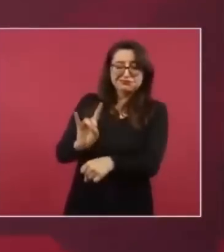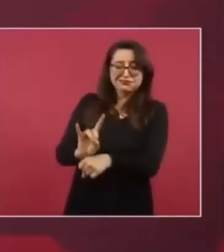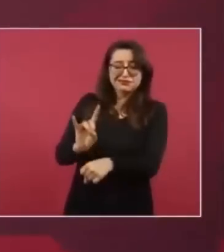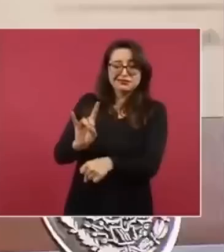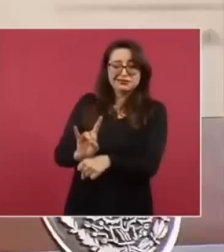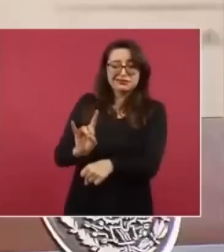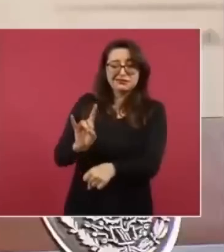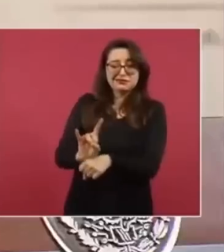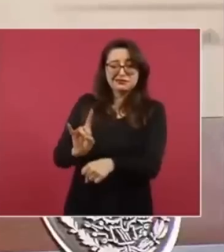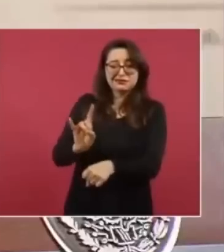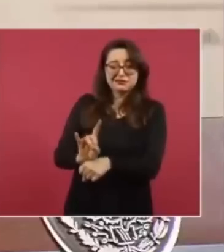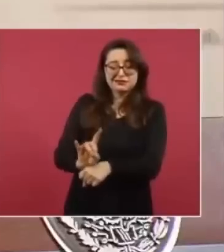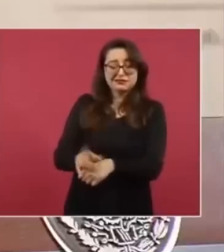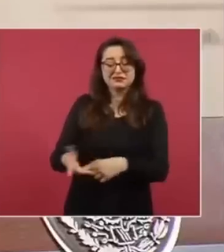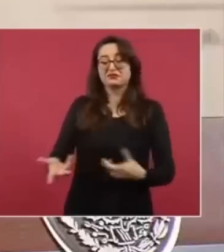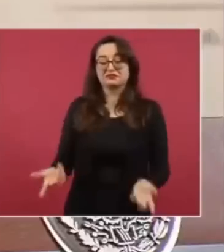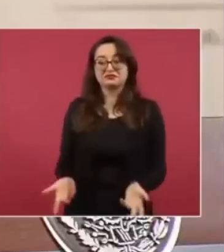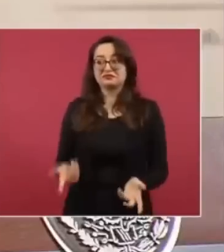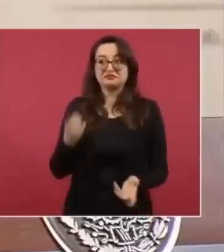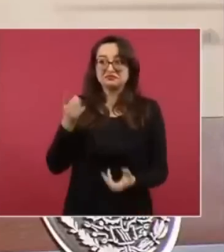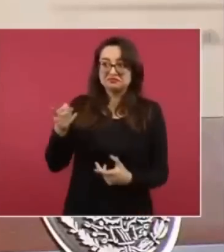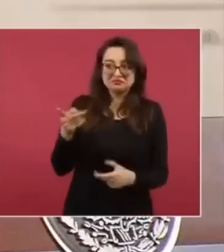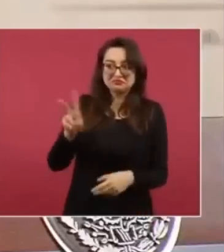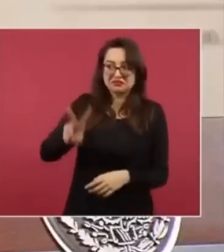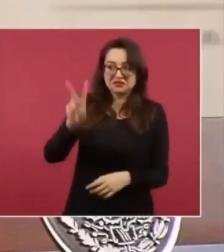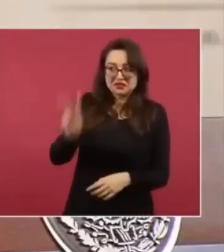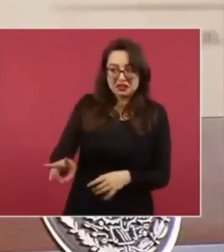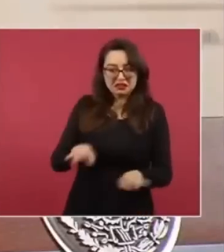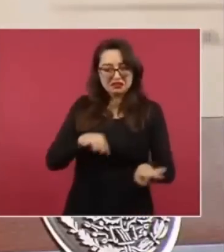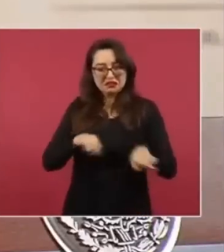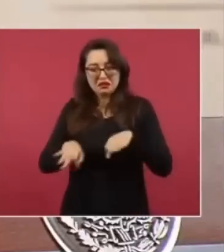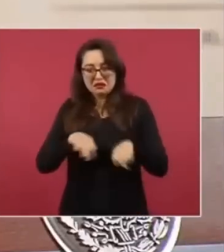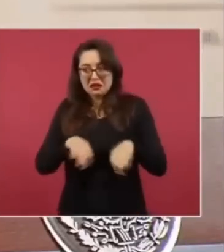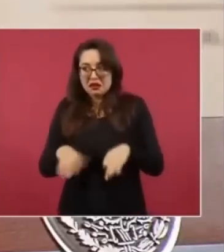nada, nunca han hecho nada